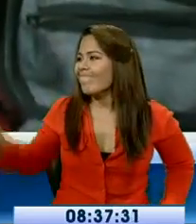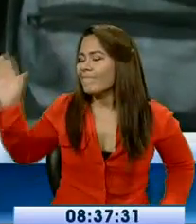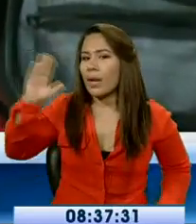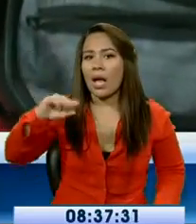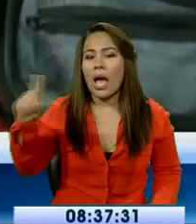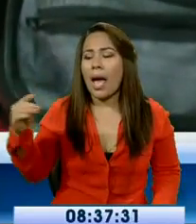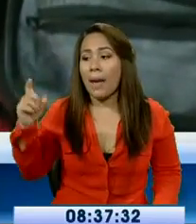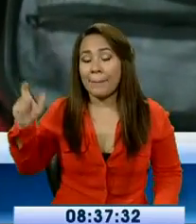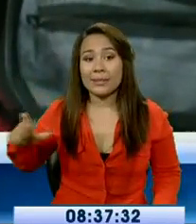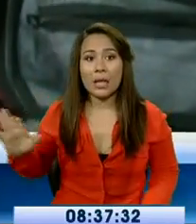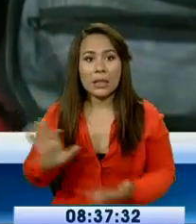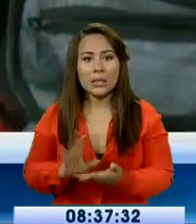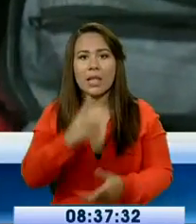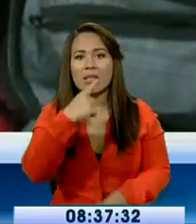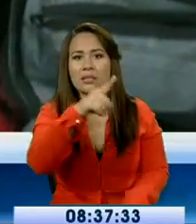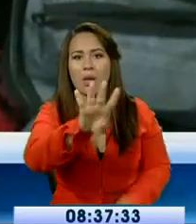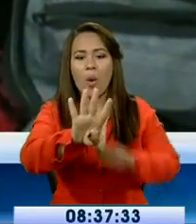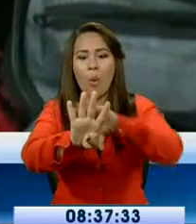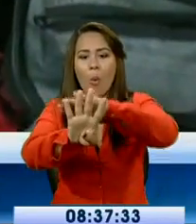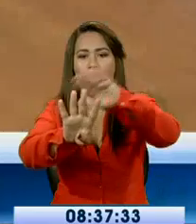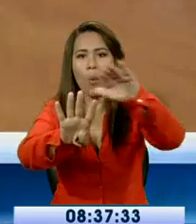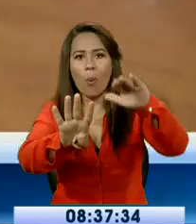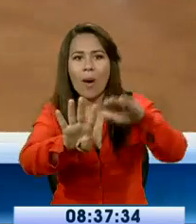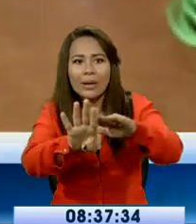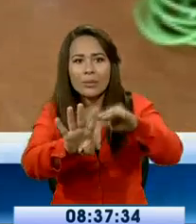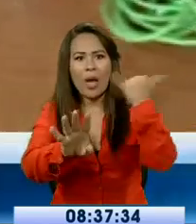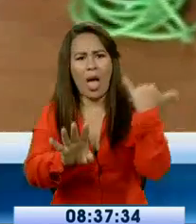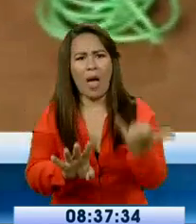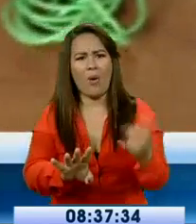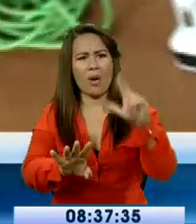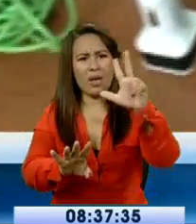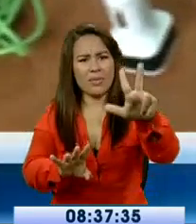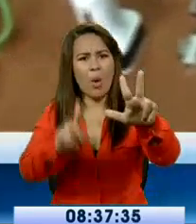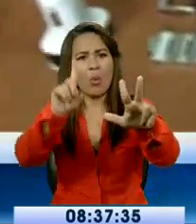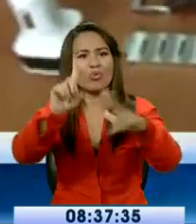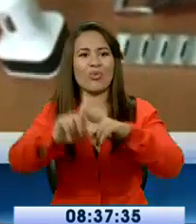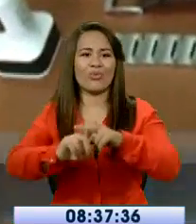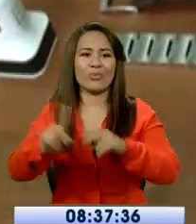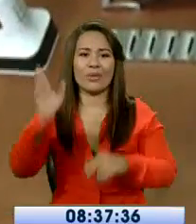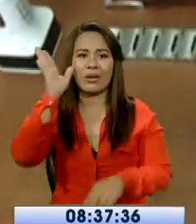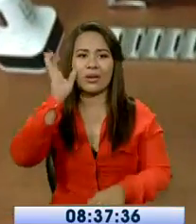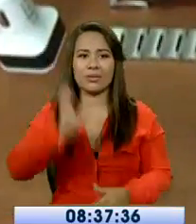y de madrugada aparecieron solo tres. En Quito informó Iván Casamen.